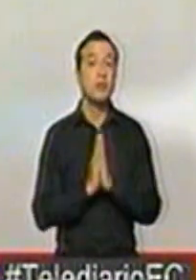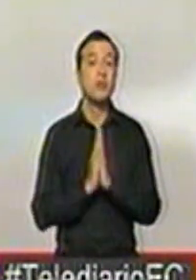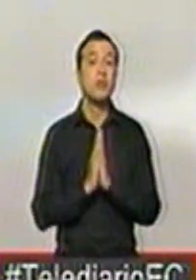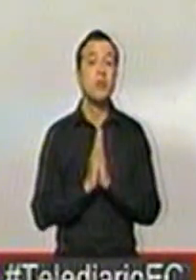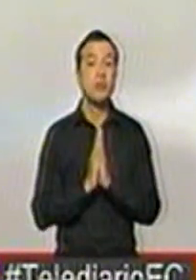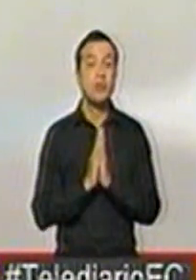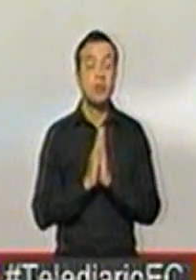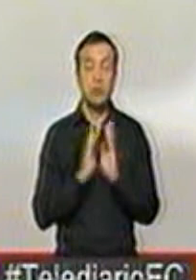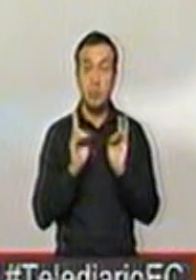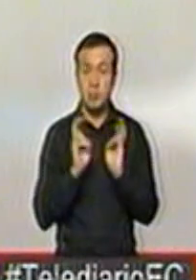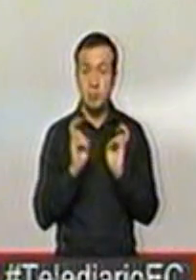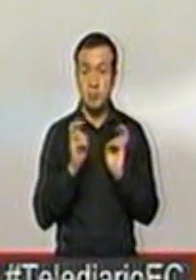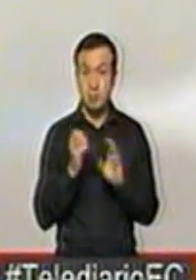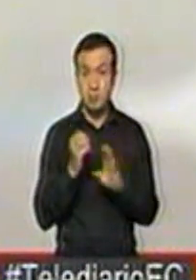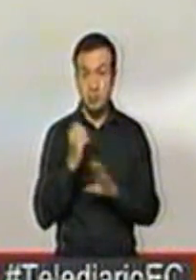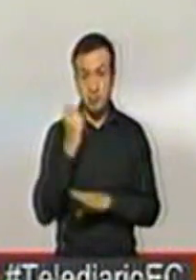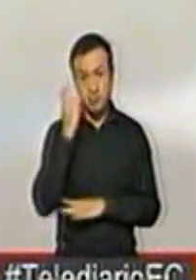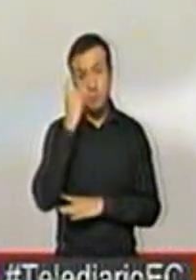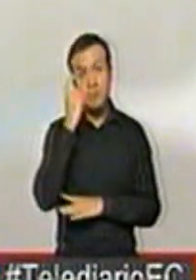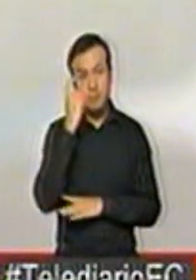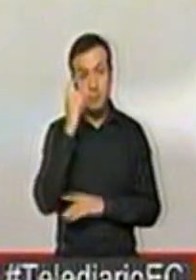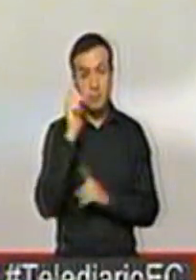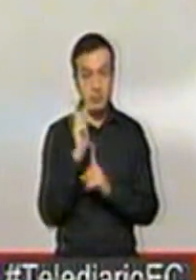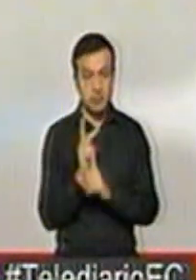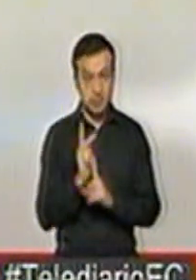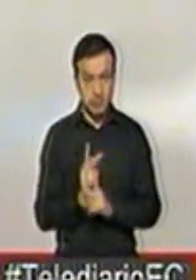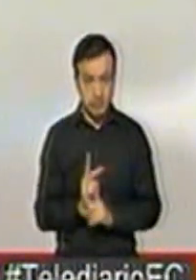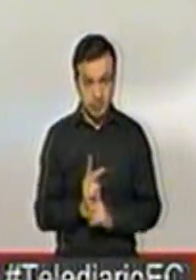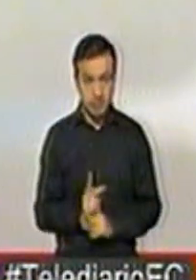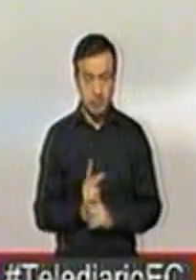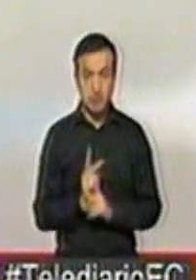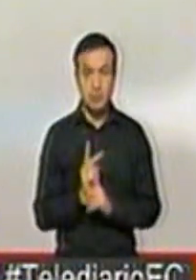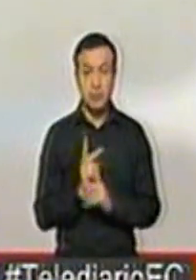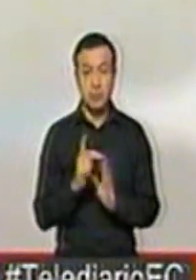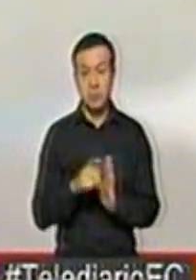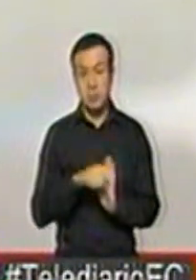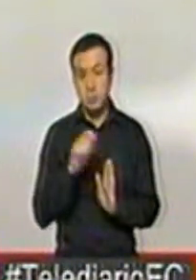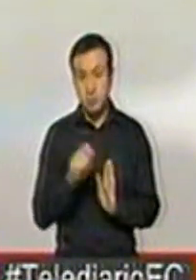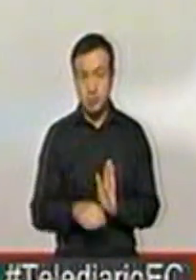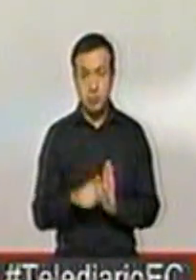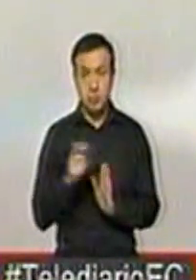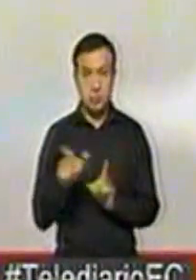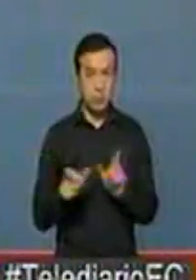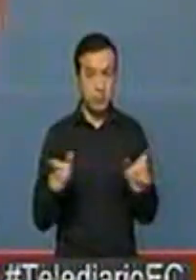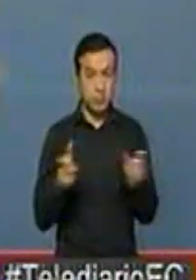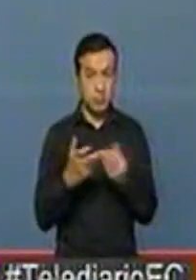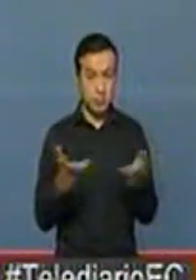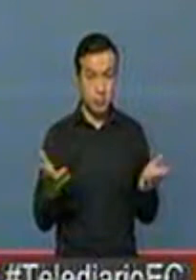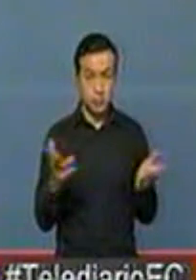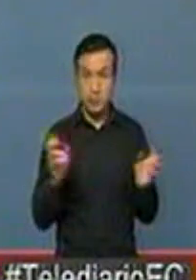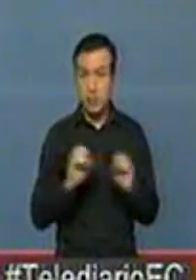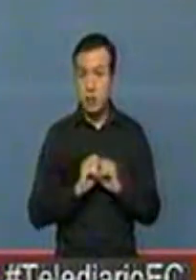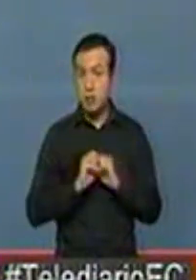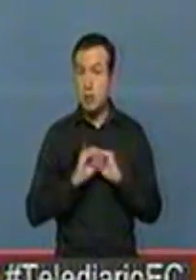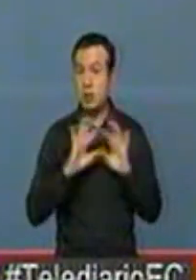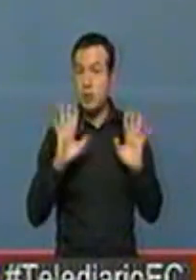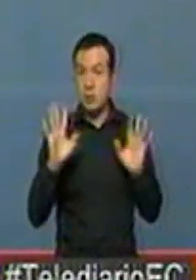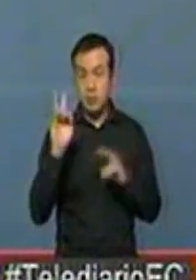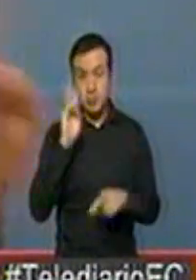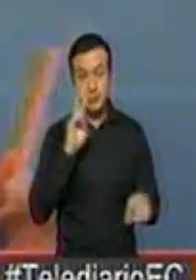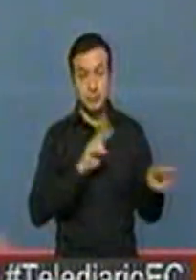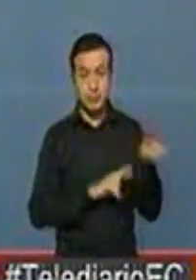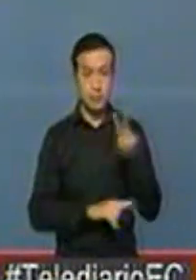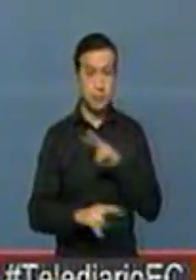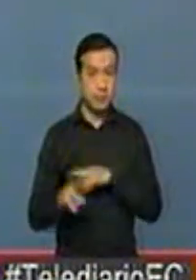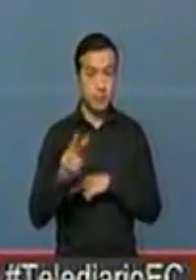respecto a las reconsideraciones de los puntajes del y los jueces de las y los conjueces en general y si lo analizamos de